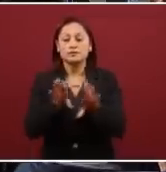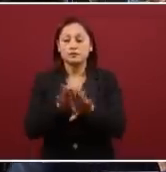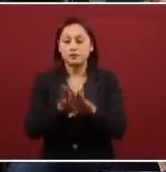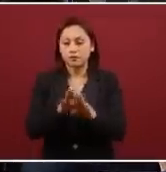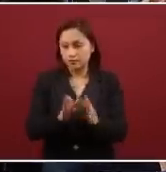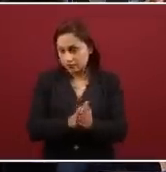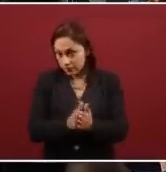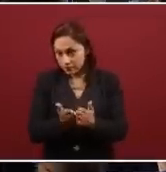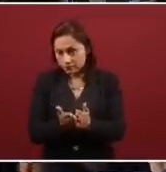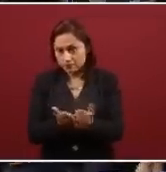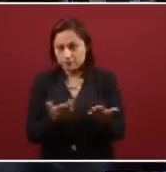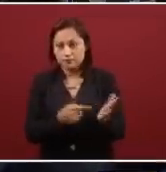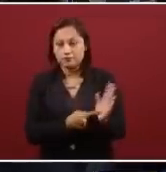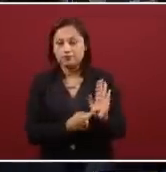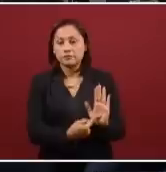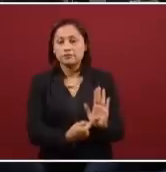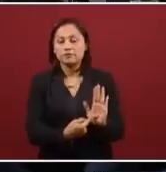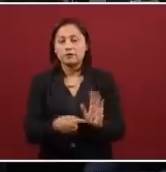¿Cómo les va a gustar?